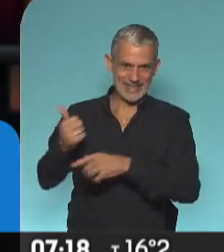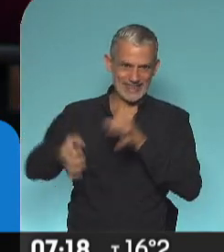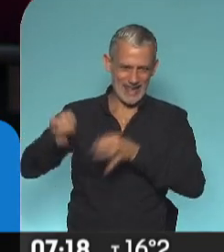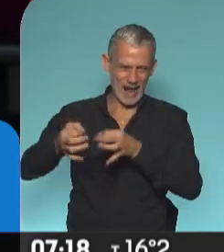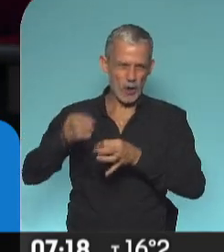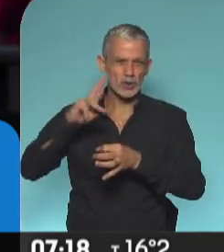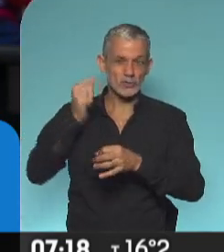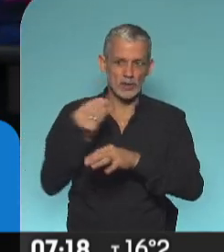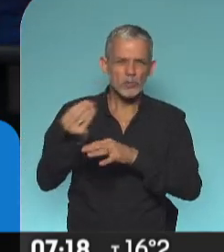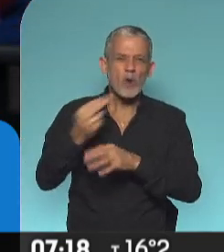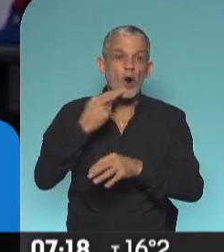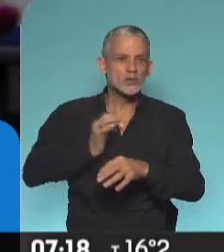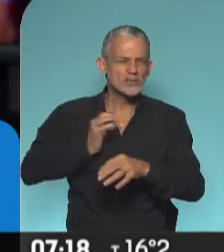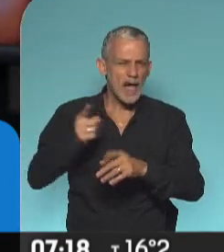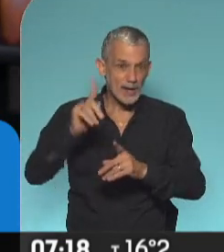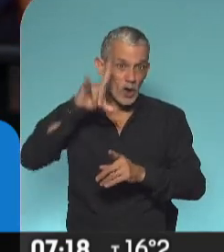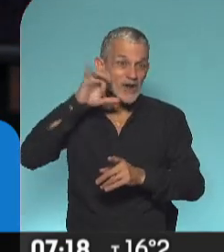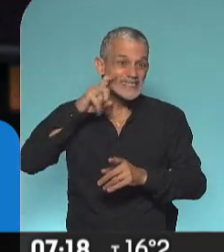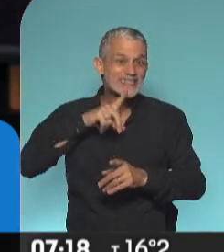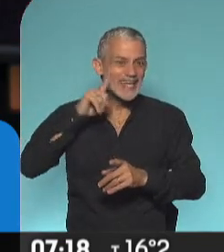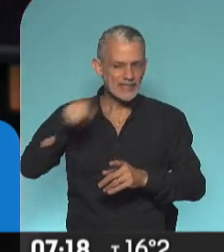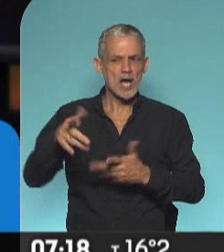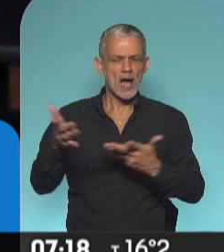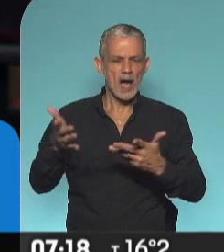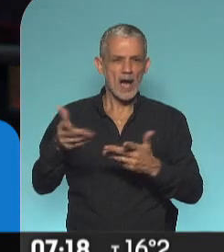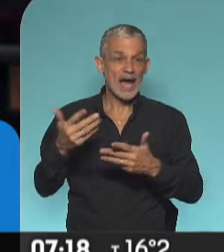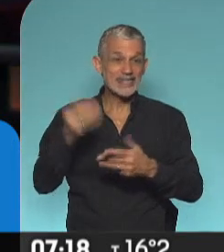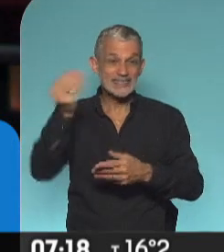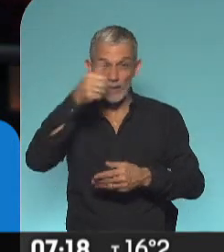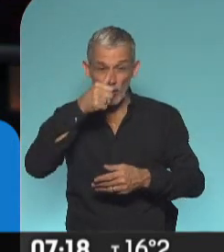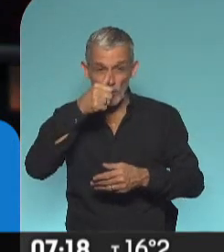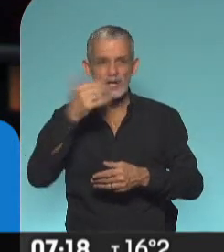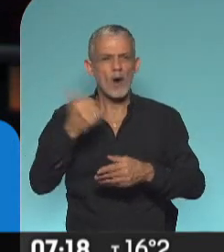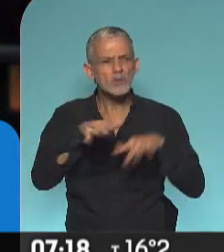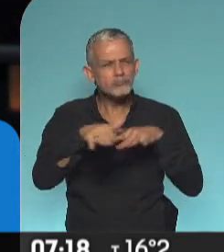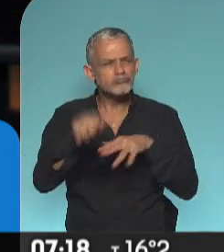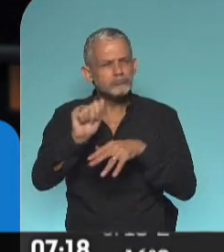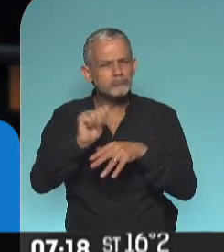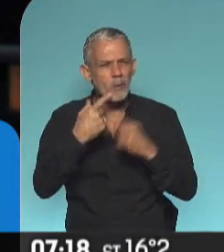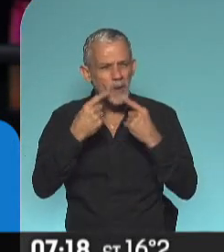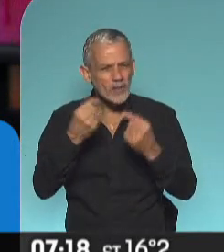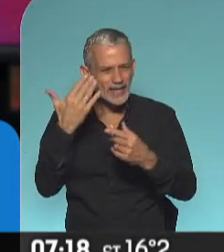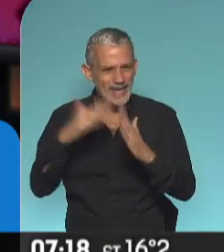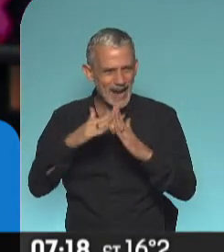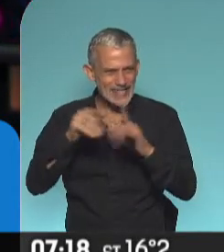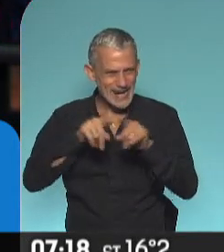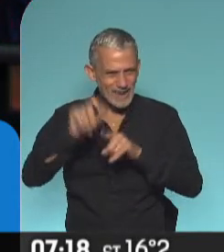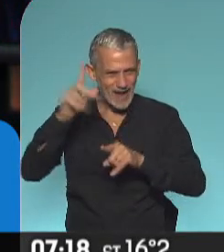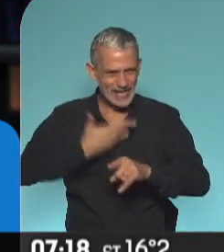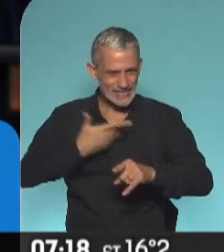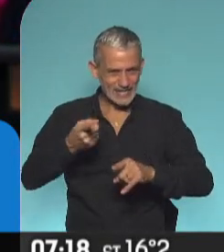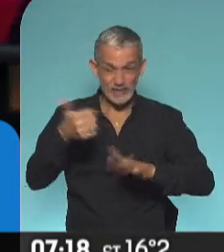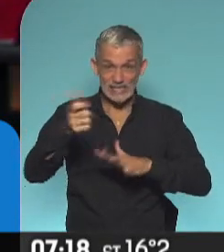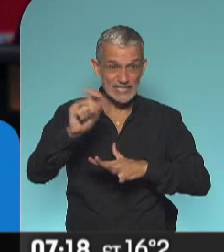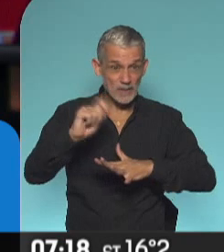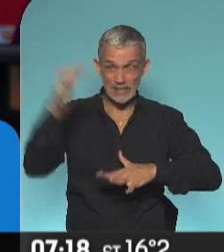él ocupó durante 11 años, Ricardo Lorenzetti sufrió el fin de semana un escrache en la puerta de su casa en Rafaela. Hacía 6 meses